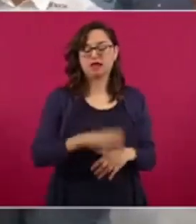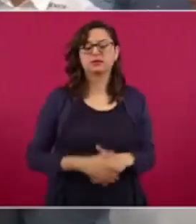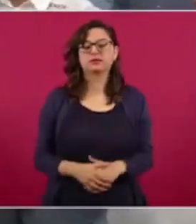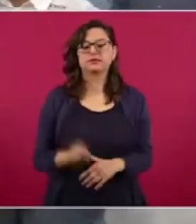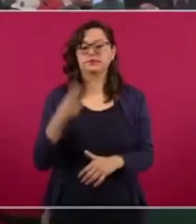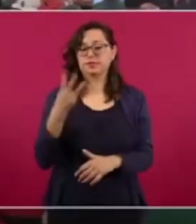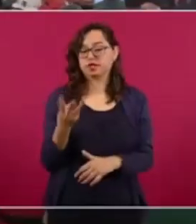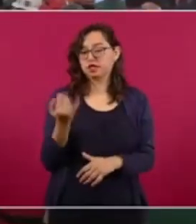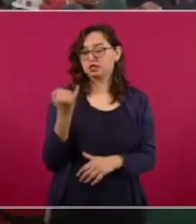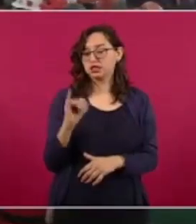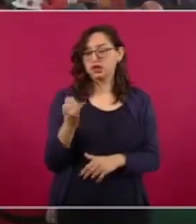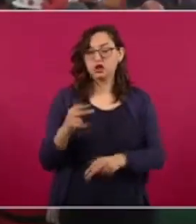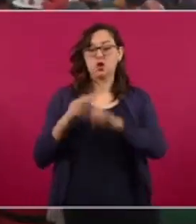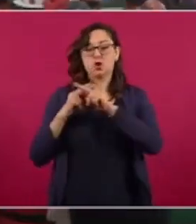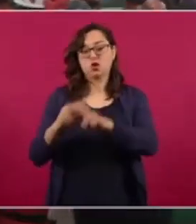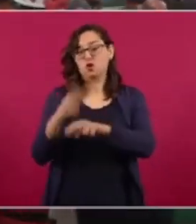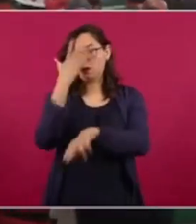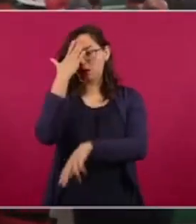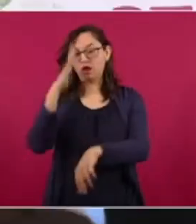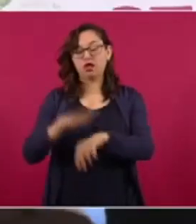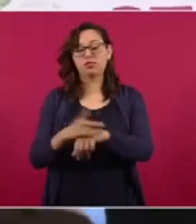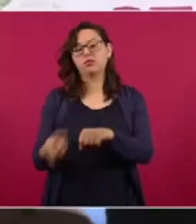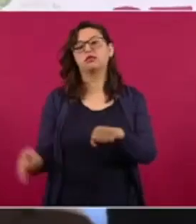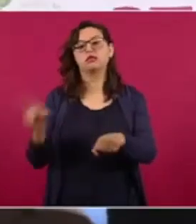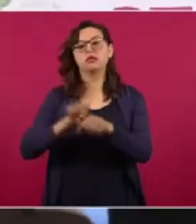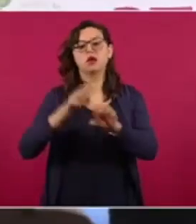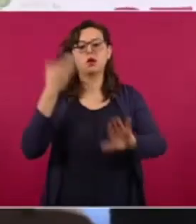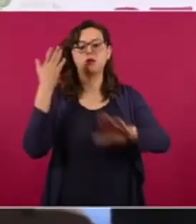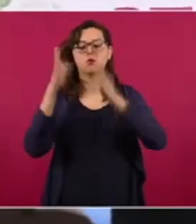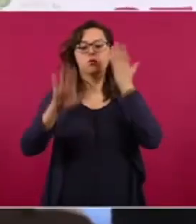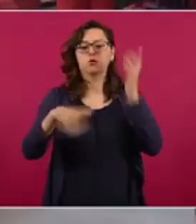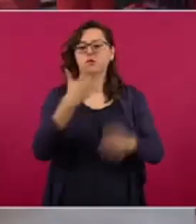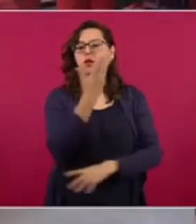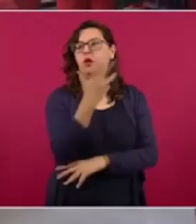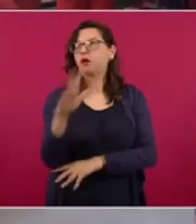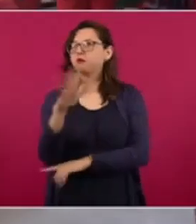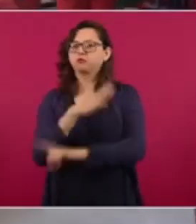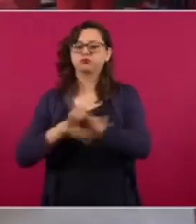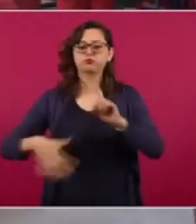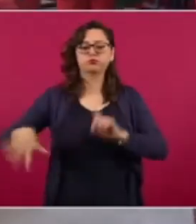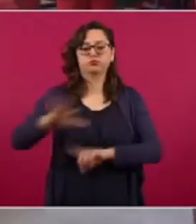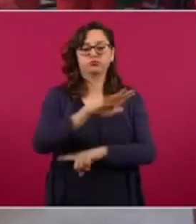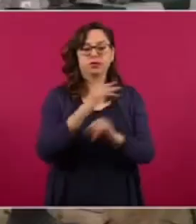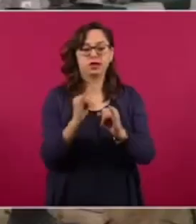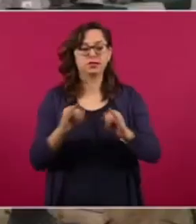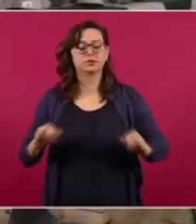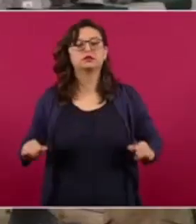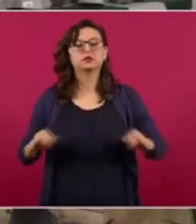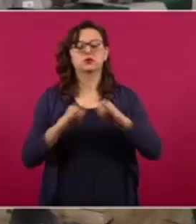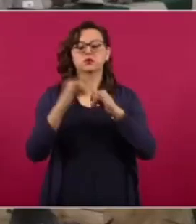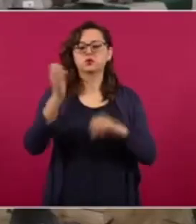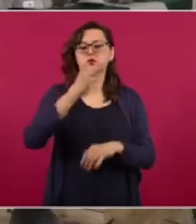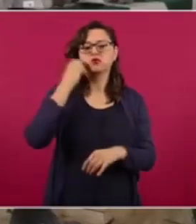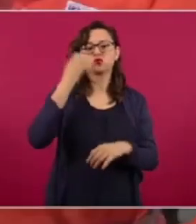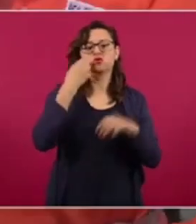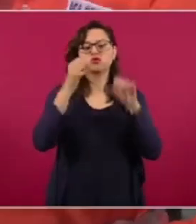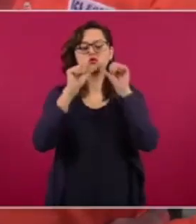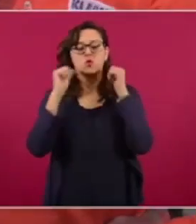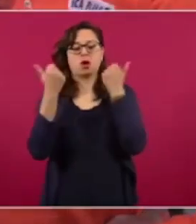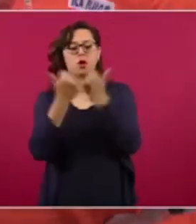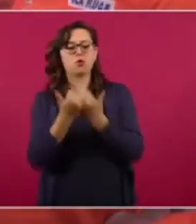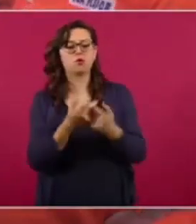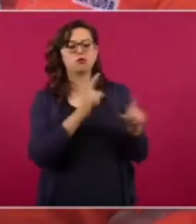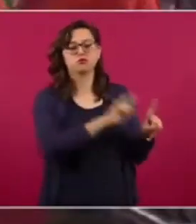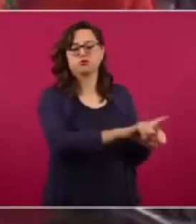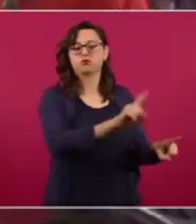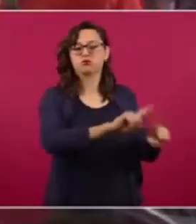la conmemoración del Día Mundial del Medio Ambiente, evento en el cual participaron diversas instituciones educativas y asociaciones civiles como parte